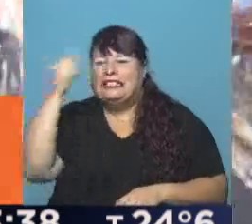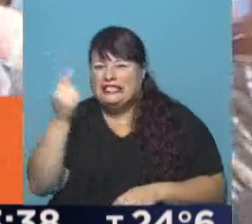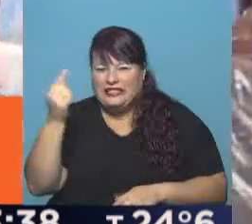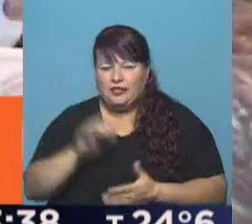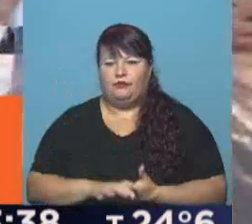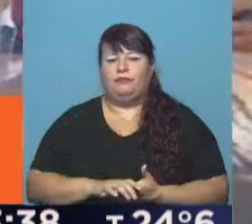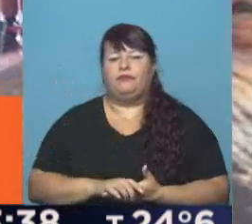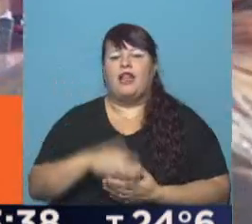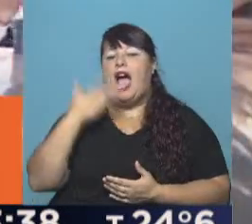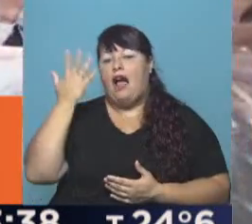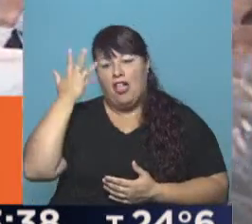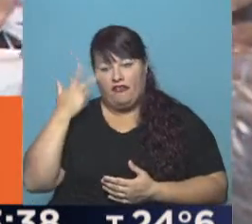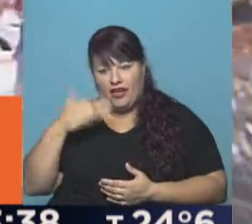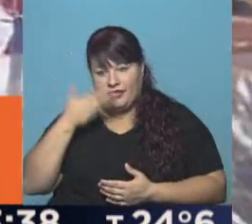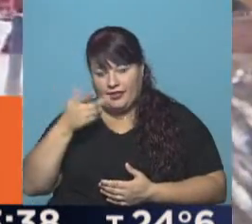décimas